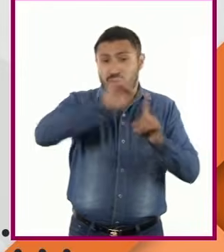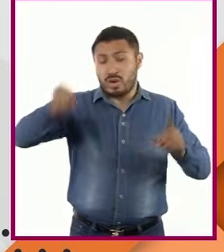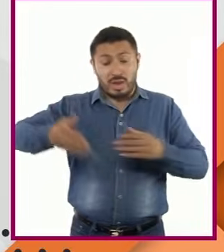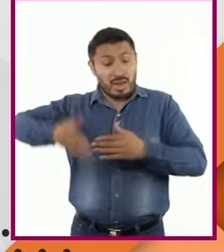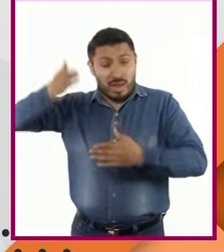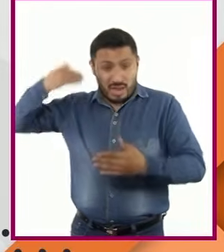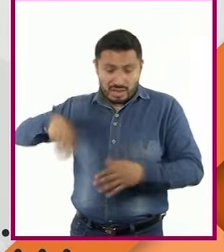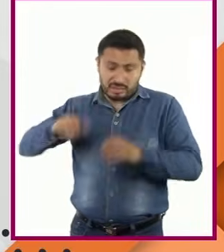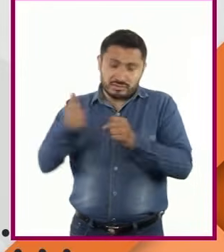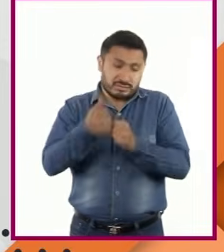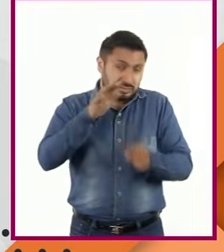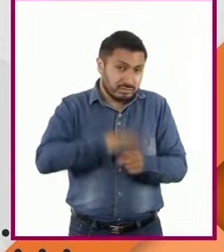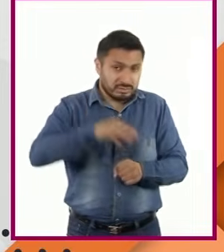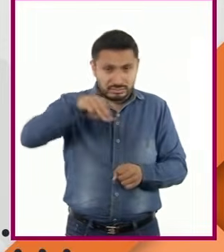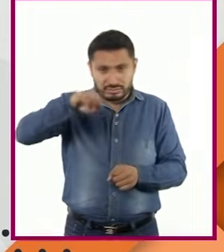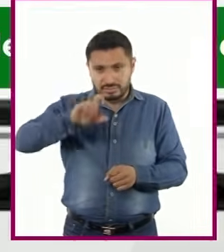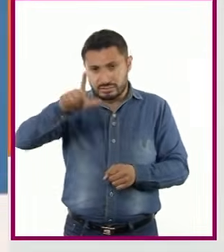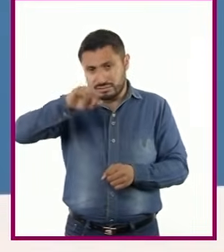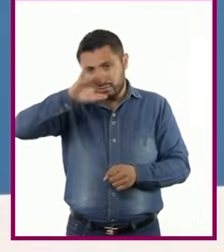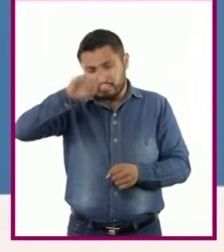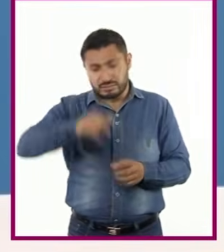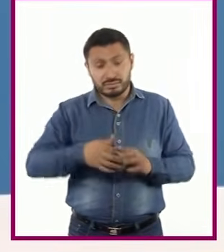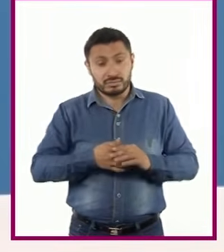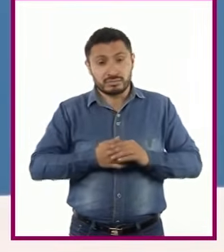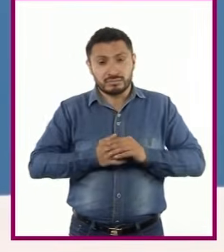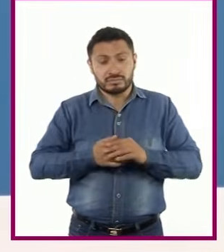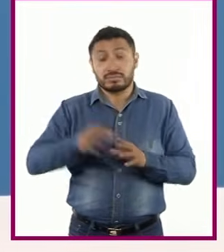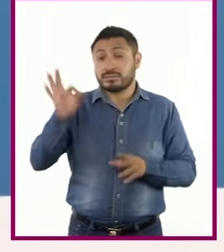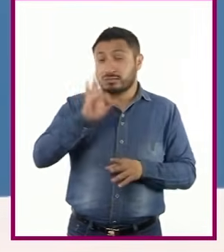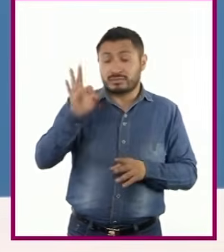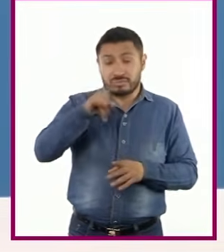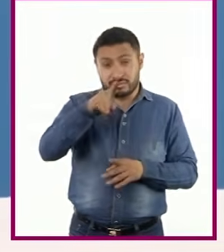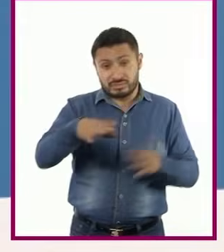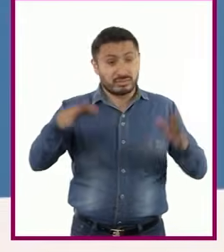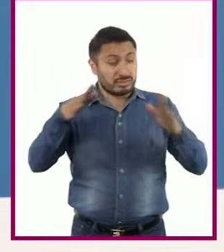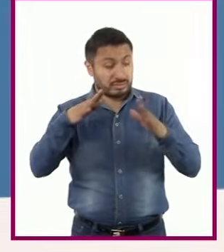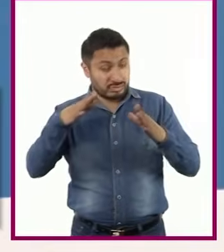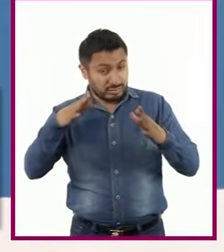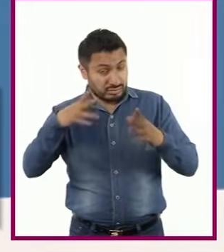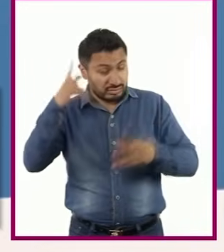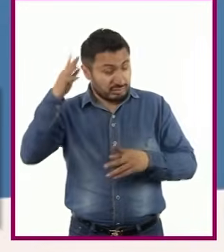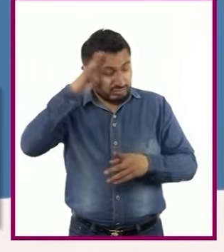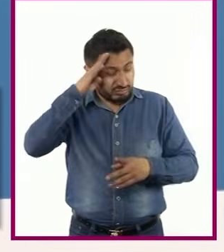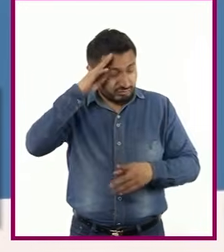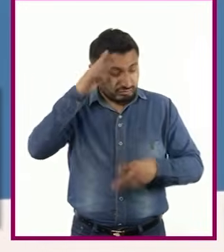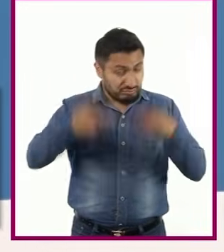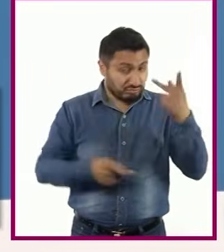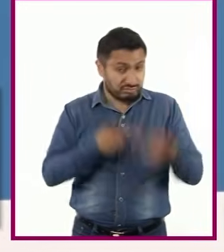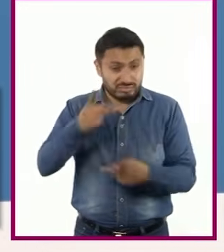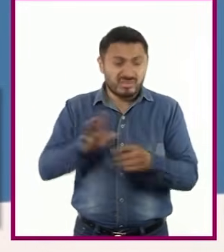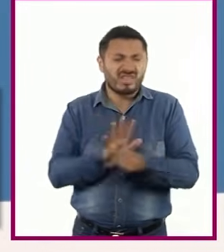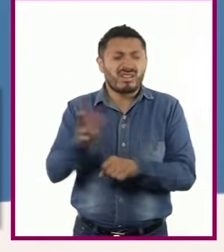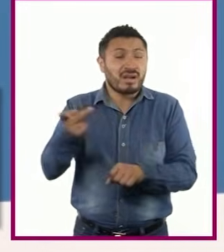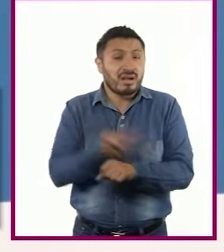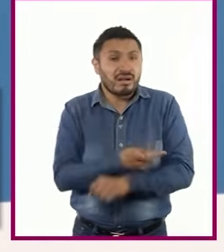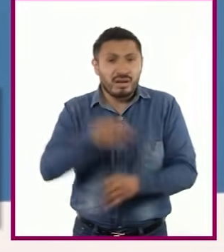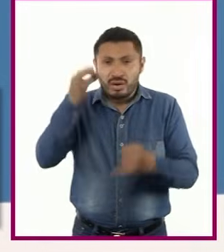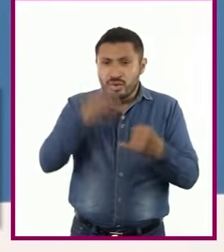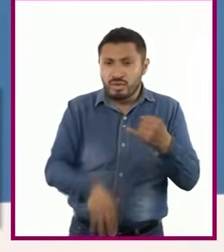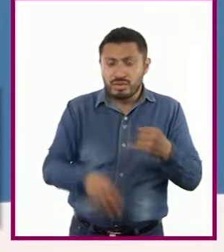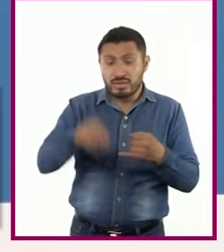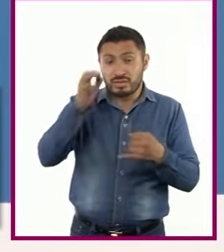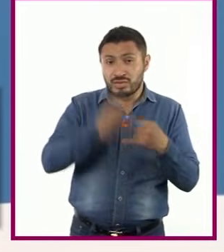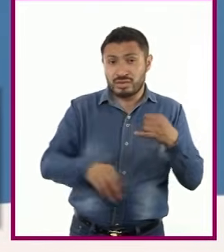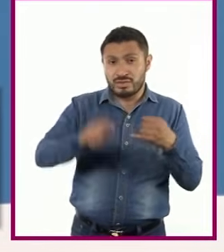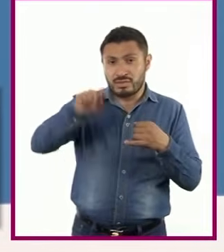de la administración mexica. Probablemente en casa se estén preguntando, ¿qué ocurrió con el último